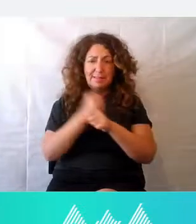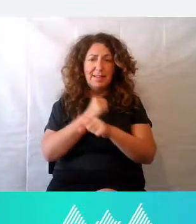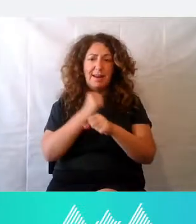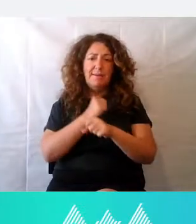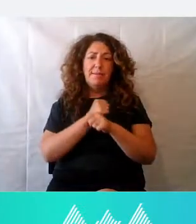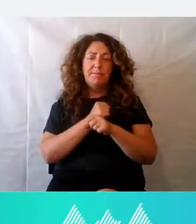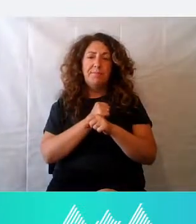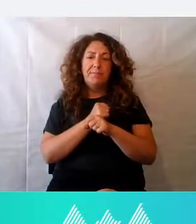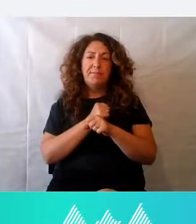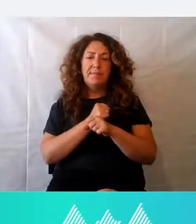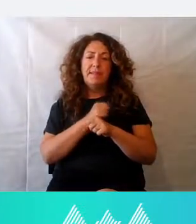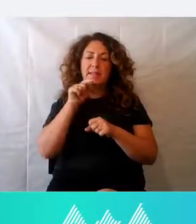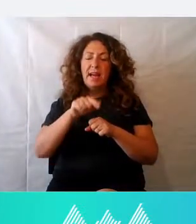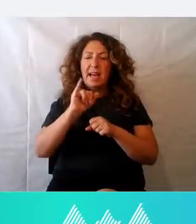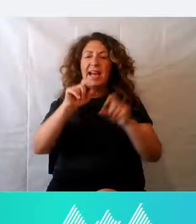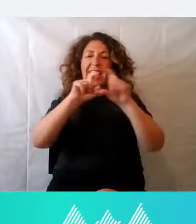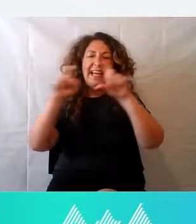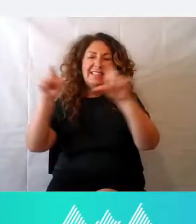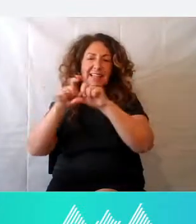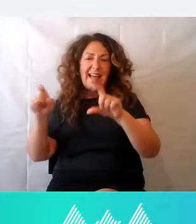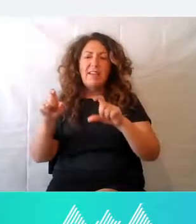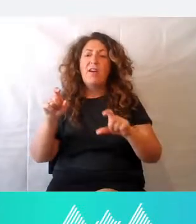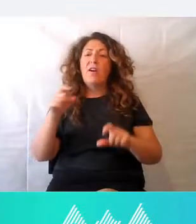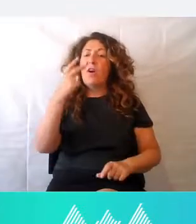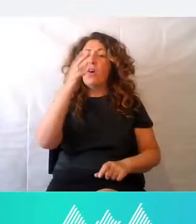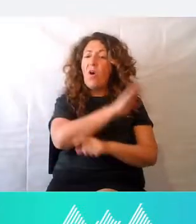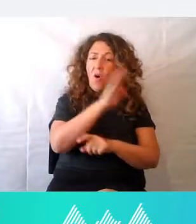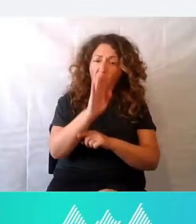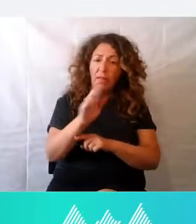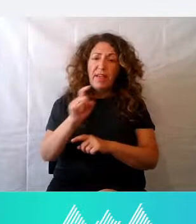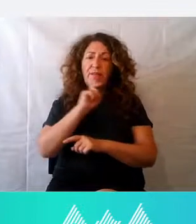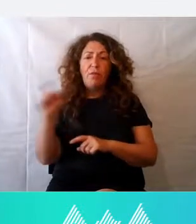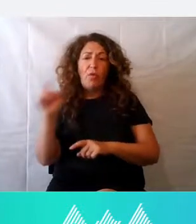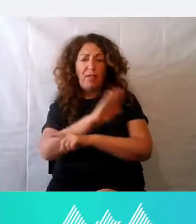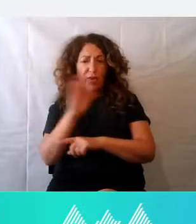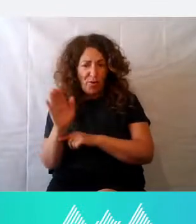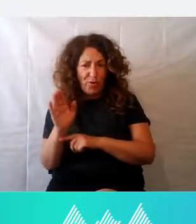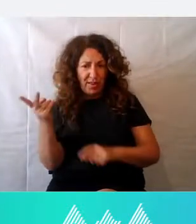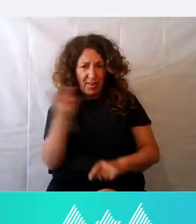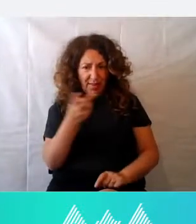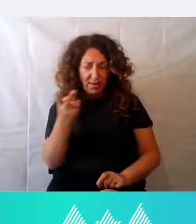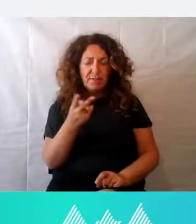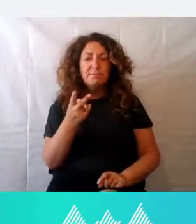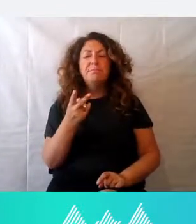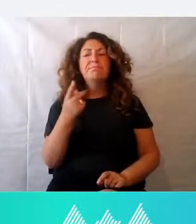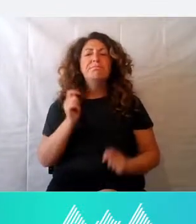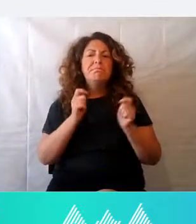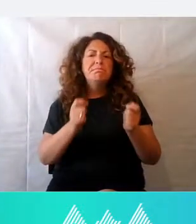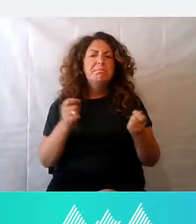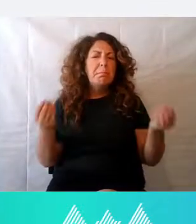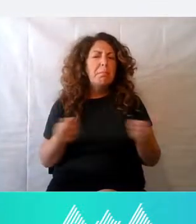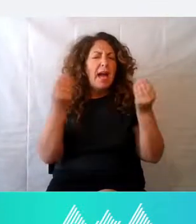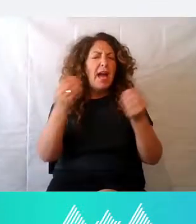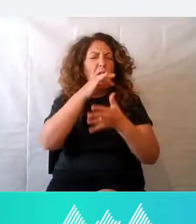ahí contamos con entidades como 11 y fundación once que precisamente lo que hacen es darnos feedback sobre qué cosas tenemos que mejorar qué cosas tenemos que